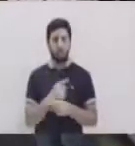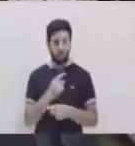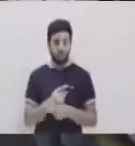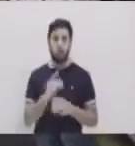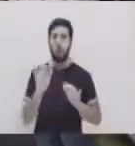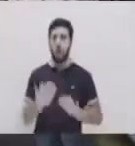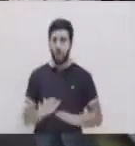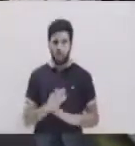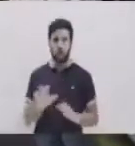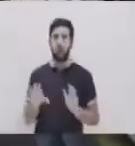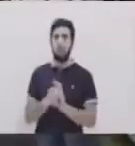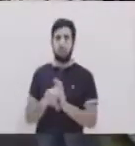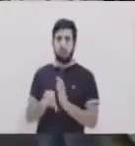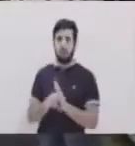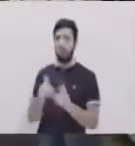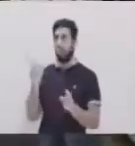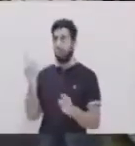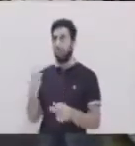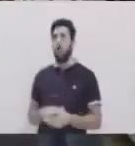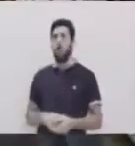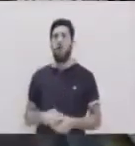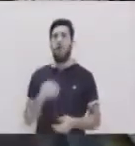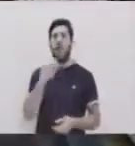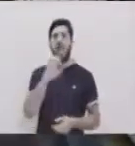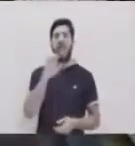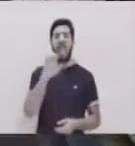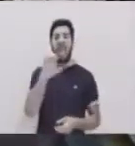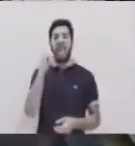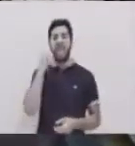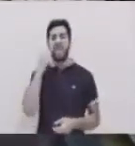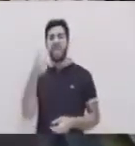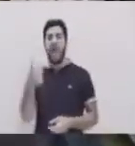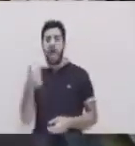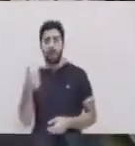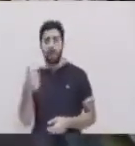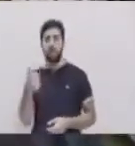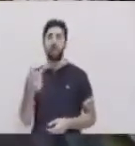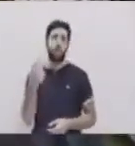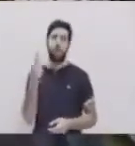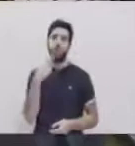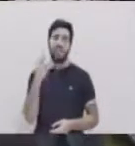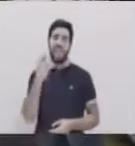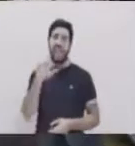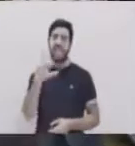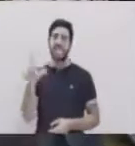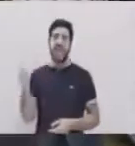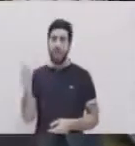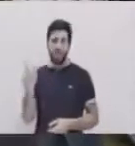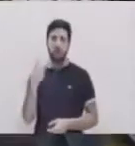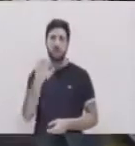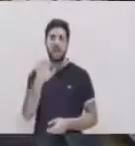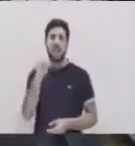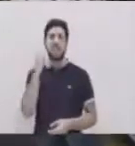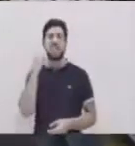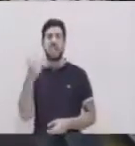señalabas, algunas como por ejemplo ella, vos, esta intencionalidad la tiene el autor. Una de las características de algunas